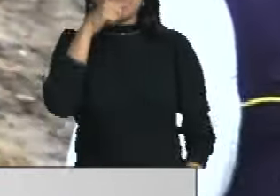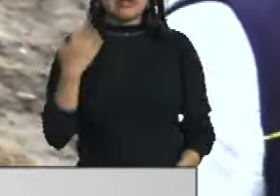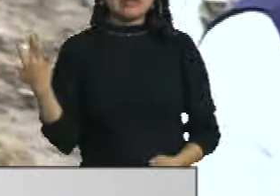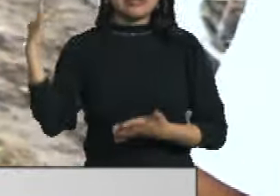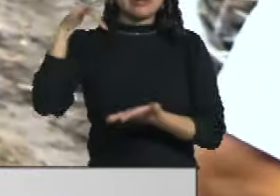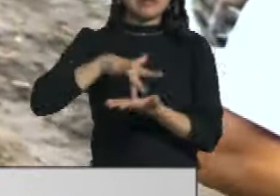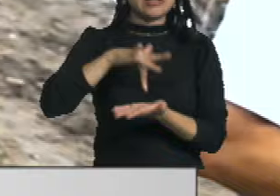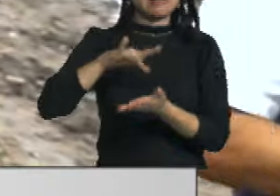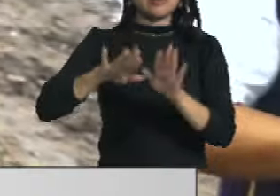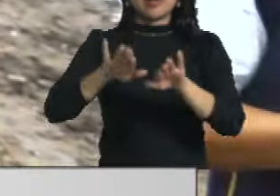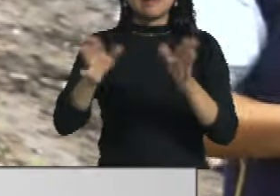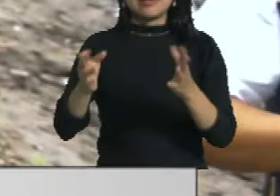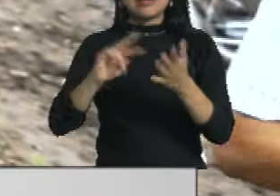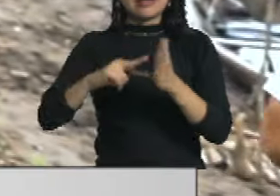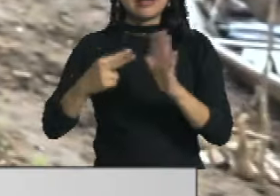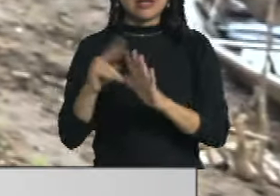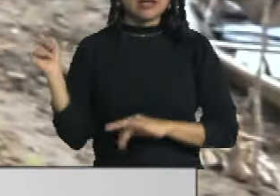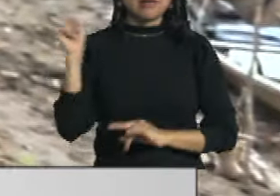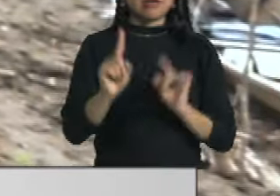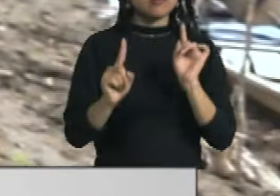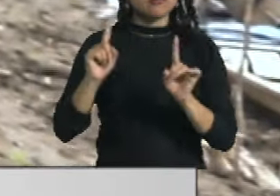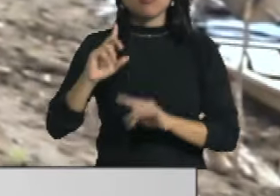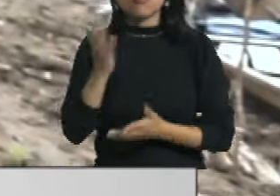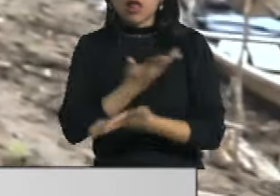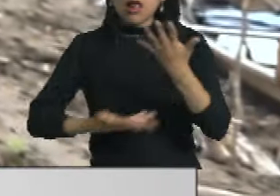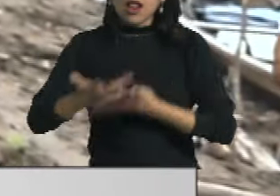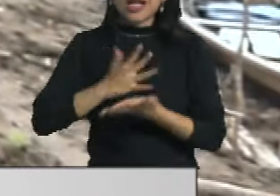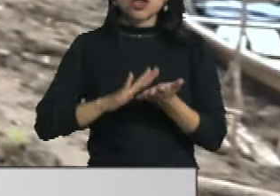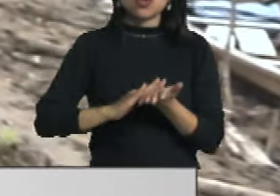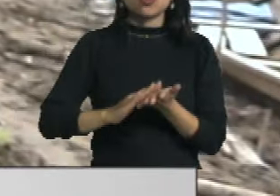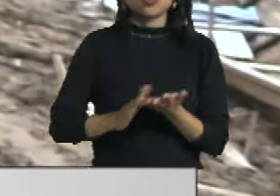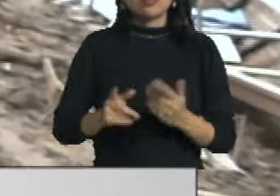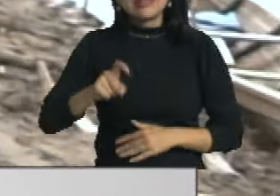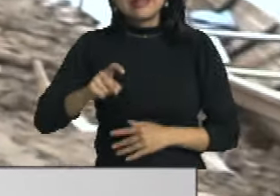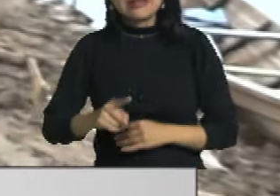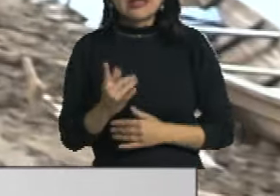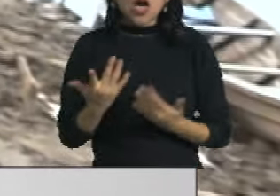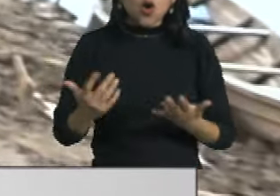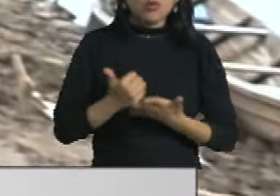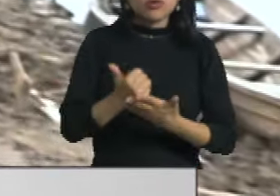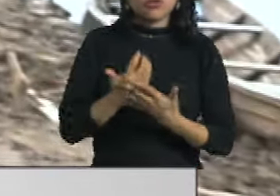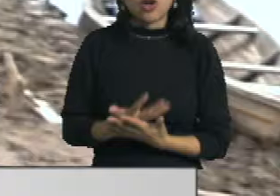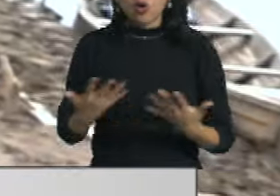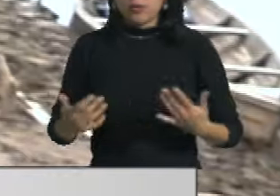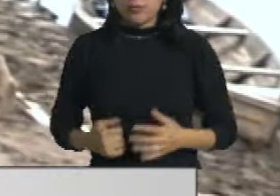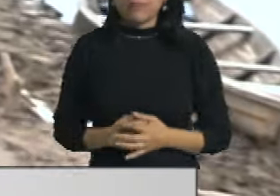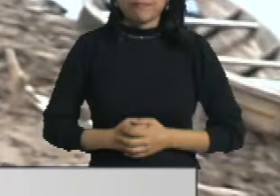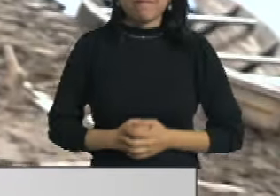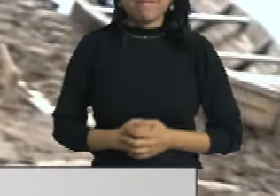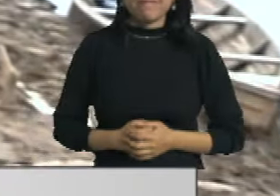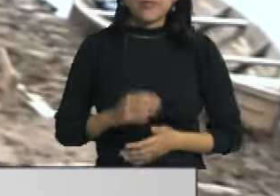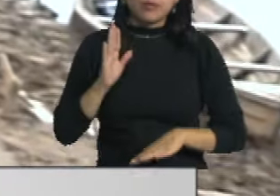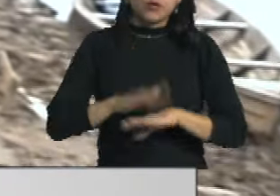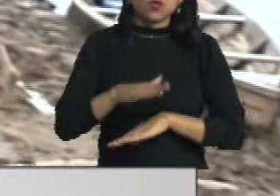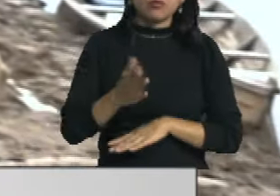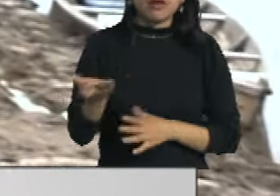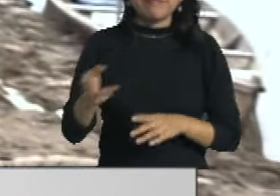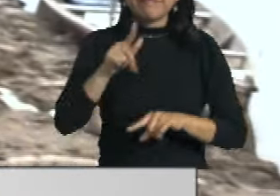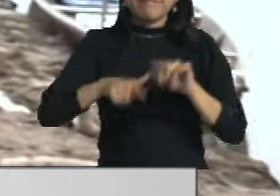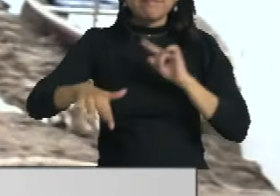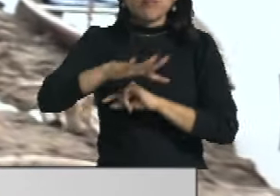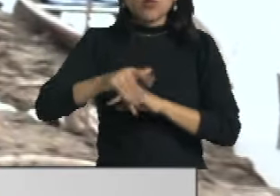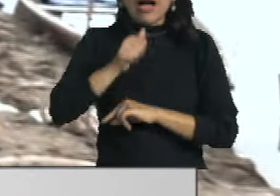mesa técnica que ha traído el gobierno nacional para tomar soluciones, medidas para esta problemática, esta sequía. Pues también hablamos con